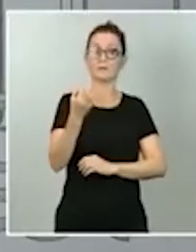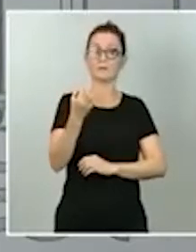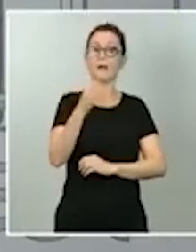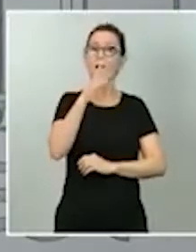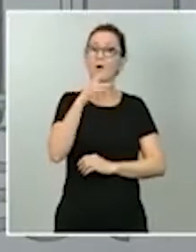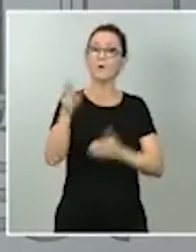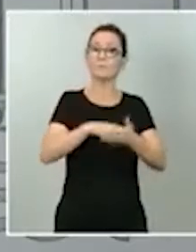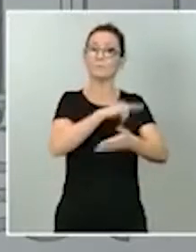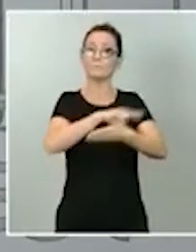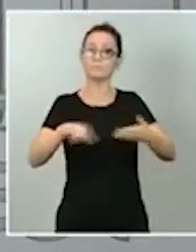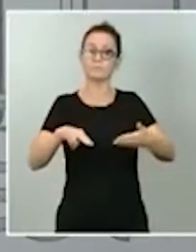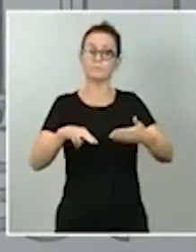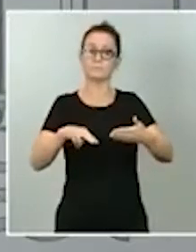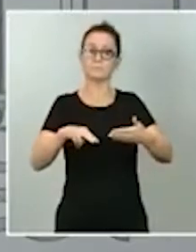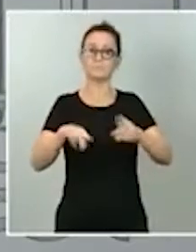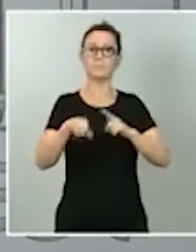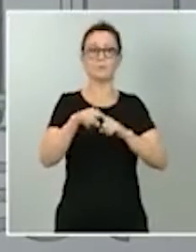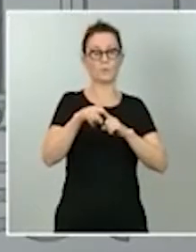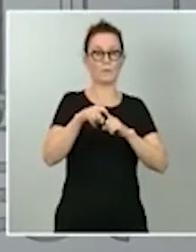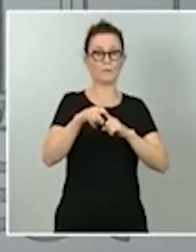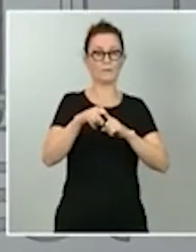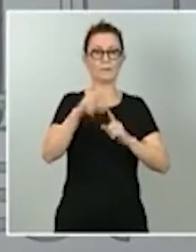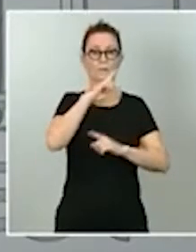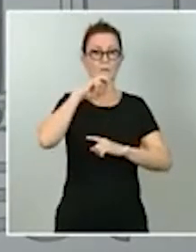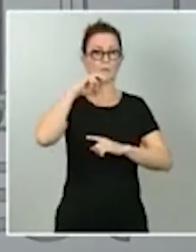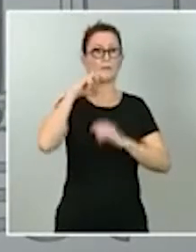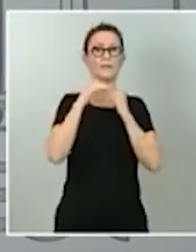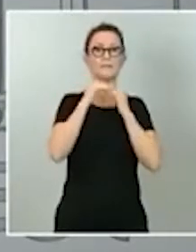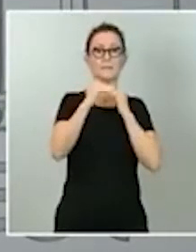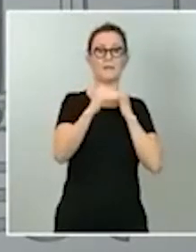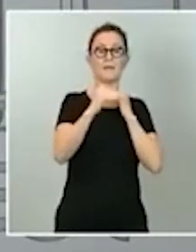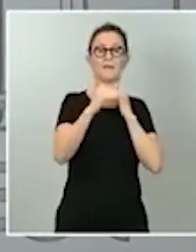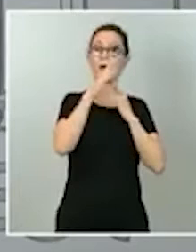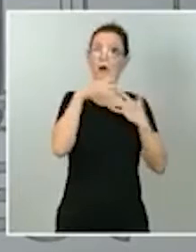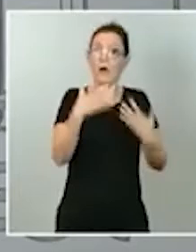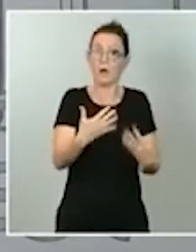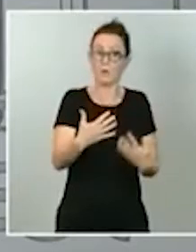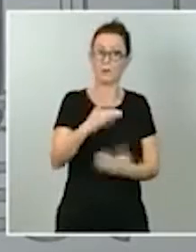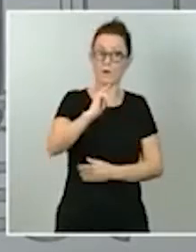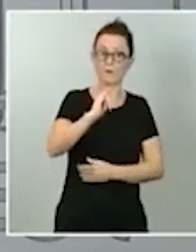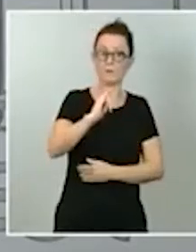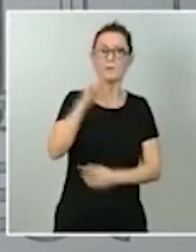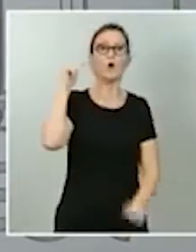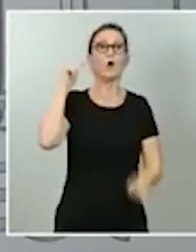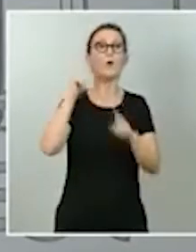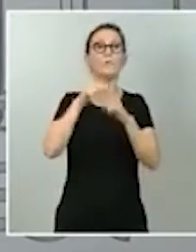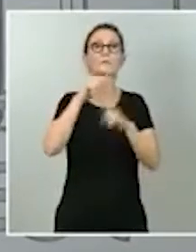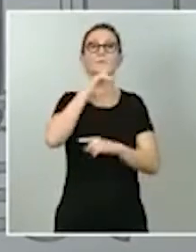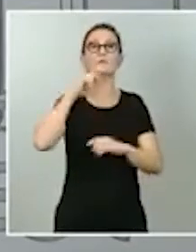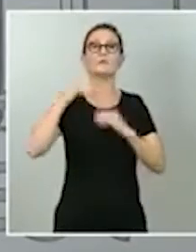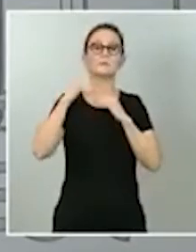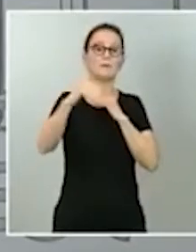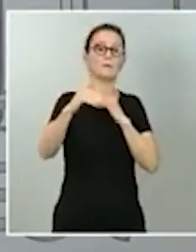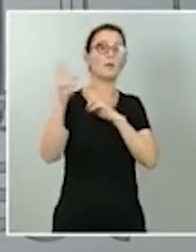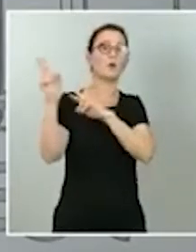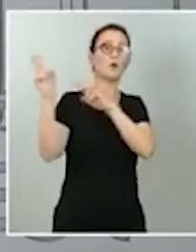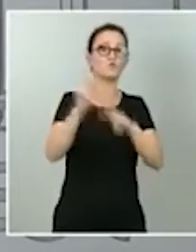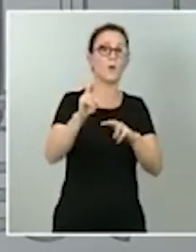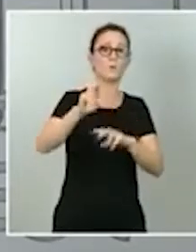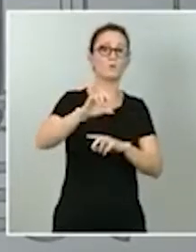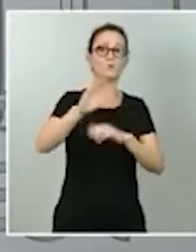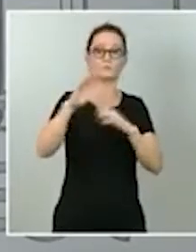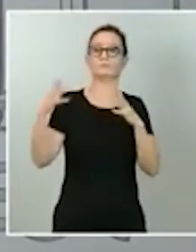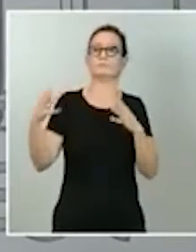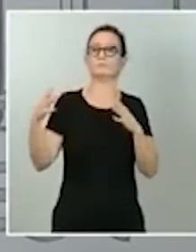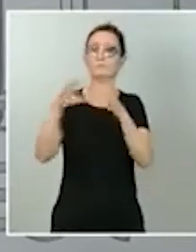estabilidad actualmente vigente y no se aprobarán unos nuevos objetivos de estabilidad que acompañen al techo de gasto el